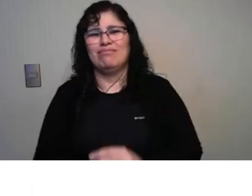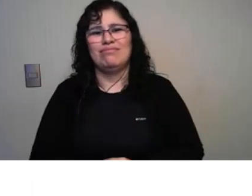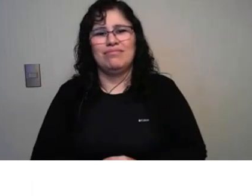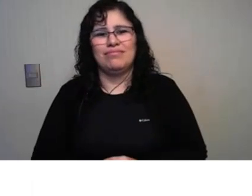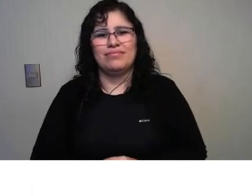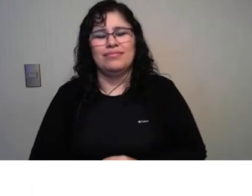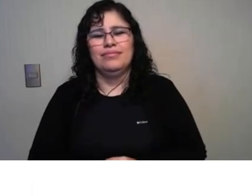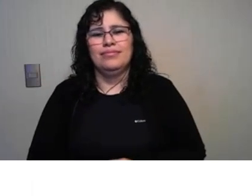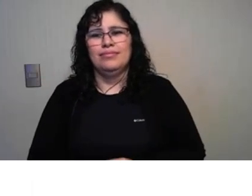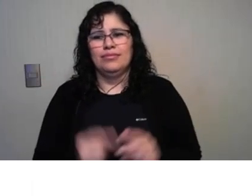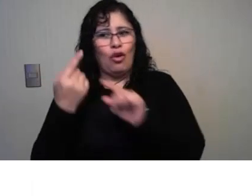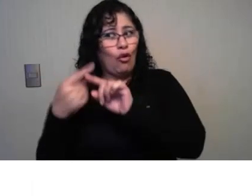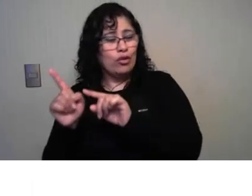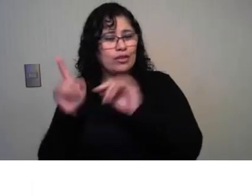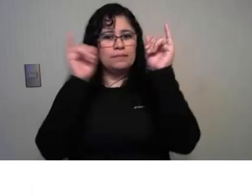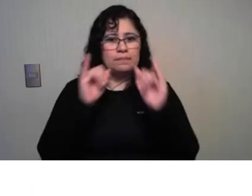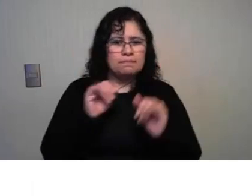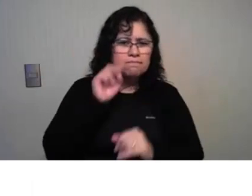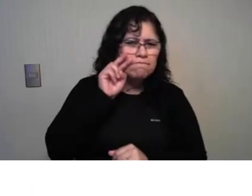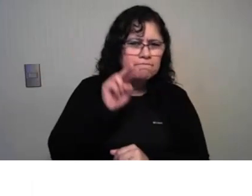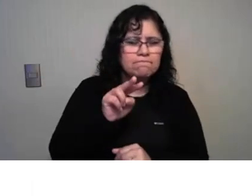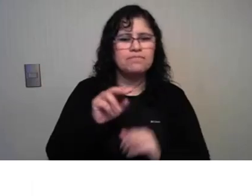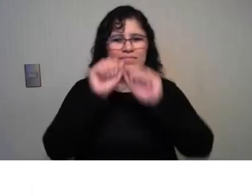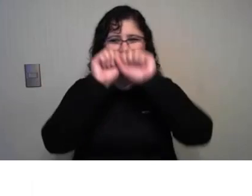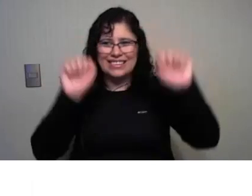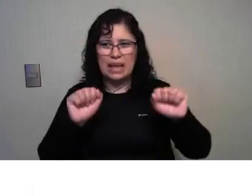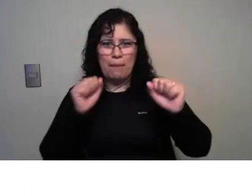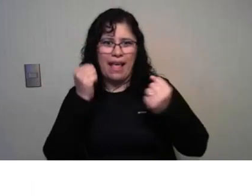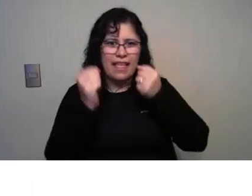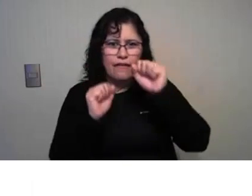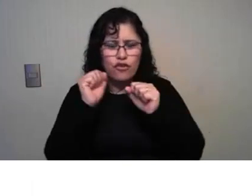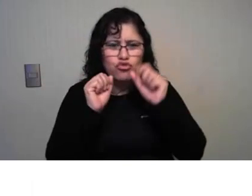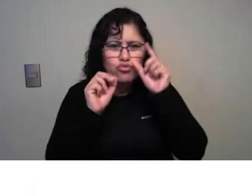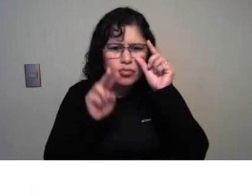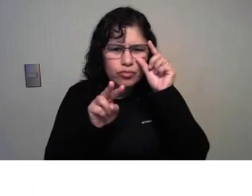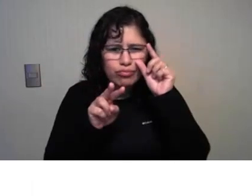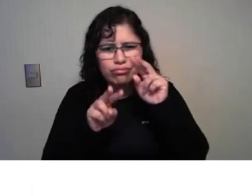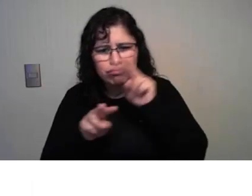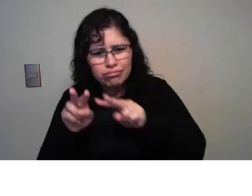Luego, otra forma de observar el sistema nervioso es a través de estas imágenes, ¿cierto?